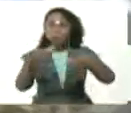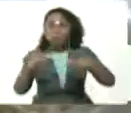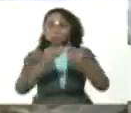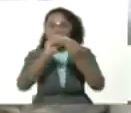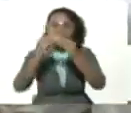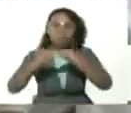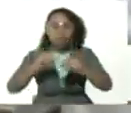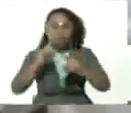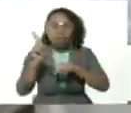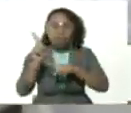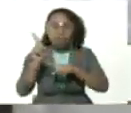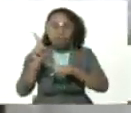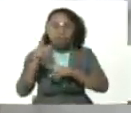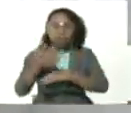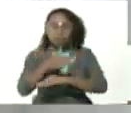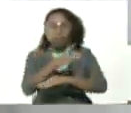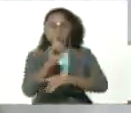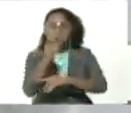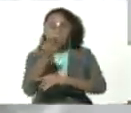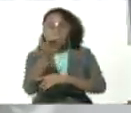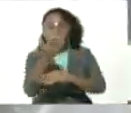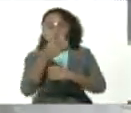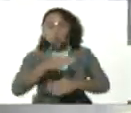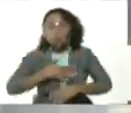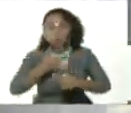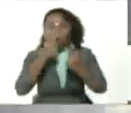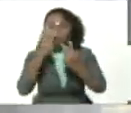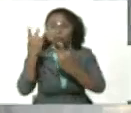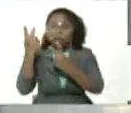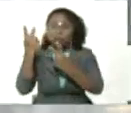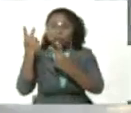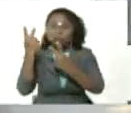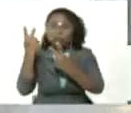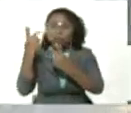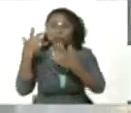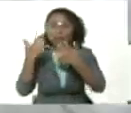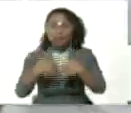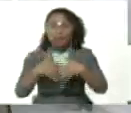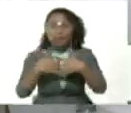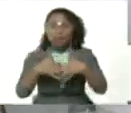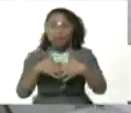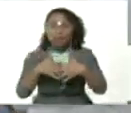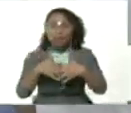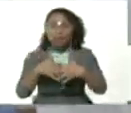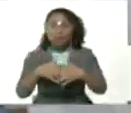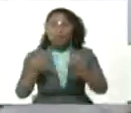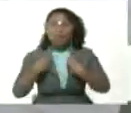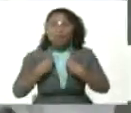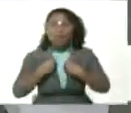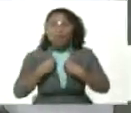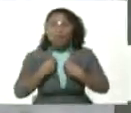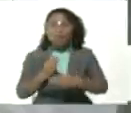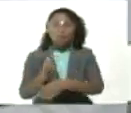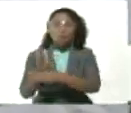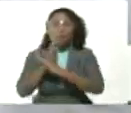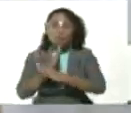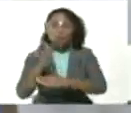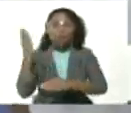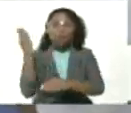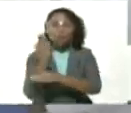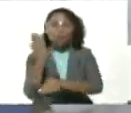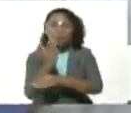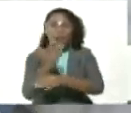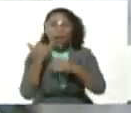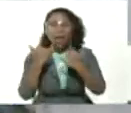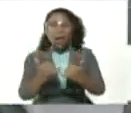este camarón. Camarón, como ustedes pueden ver, en esta magnitud de empresa, una empresa que ha sobrevivido al bloqueo, a las sanciones y